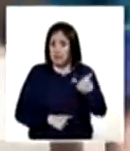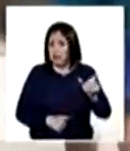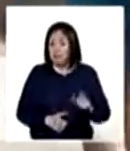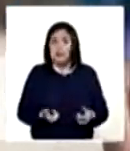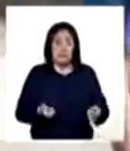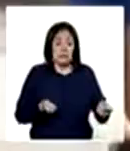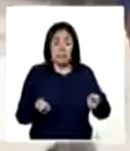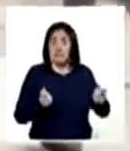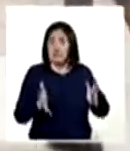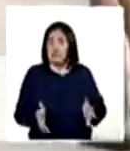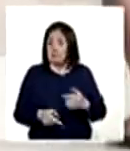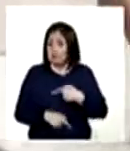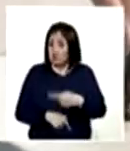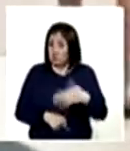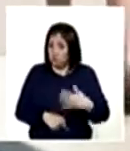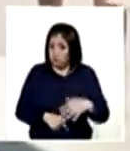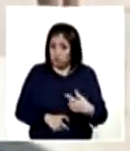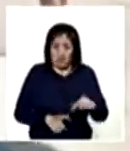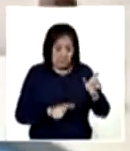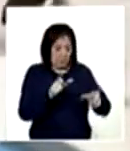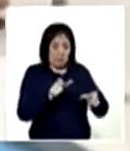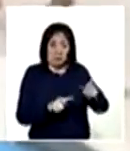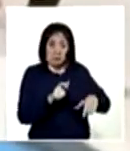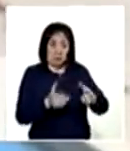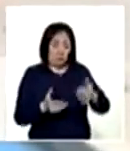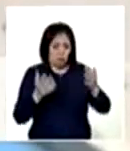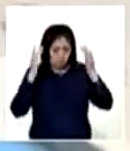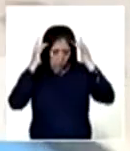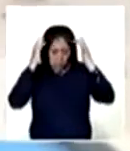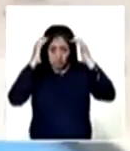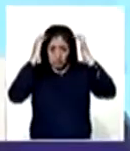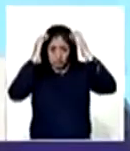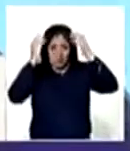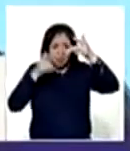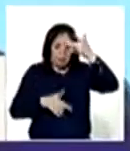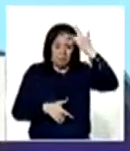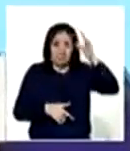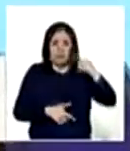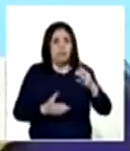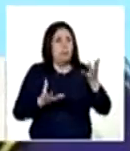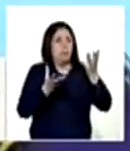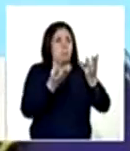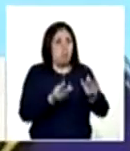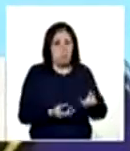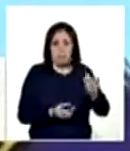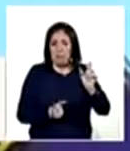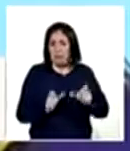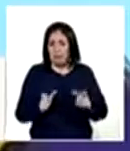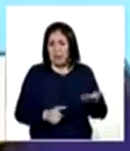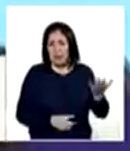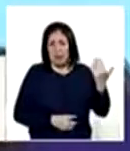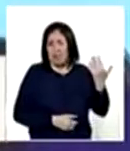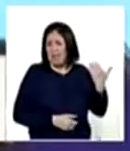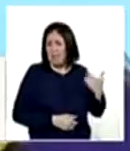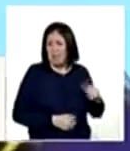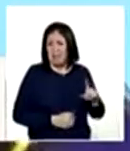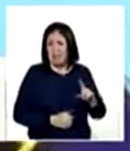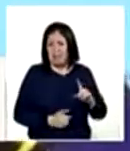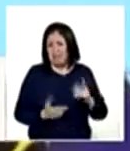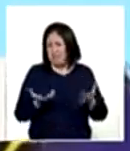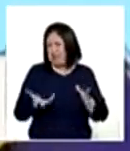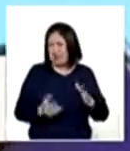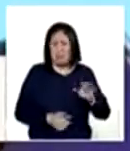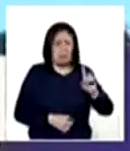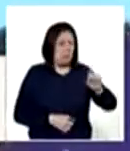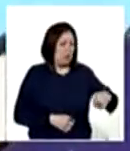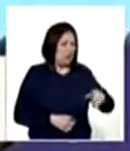administradores admiten que los casos de ameba come cerebro han reducido la afluencia de público. Que digamos que venía un 100%, más de